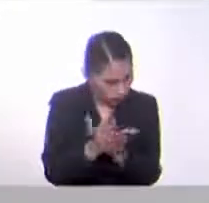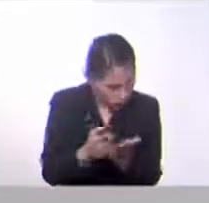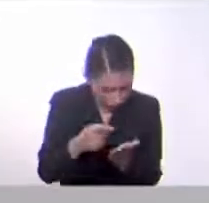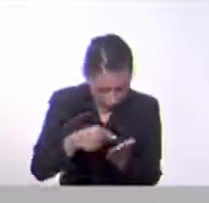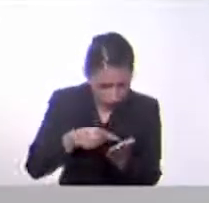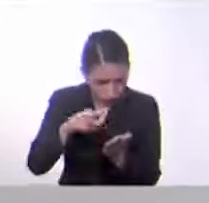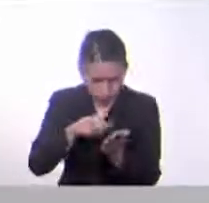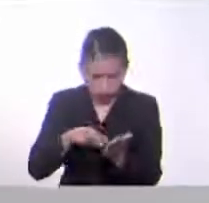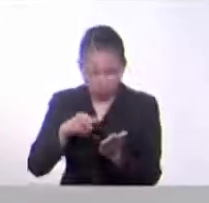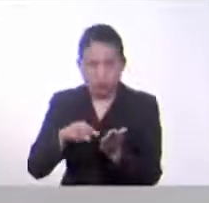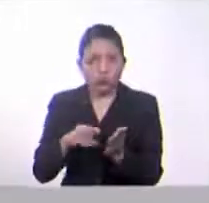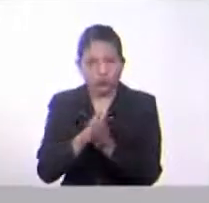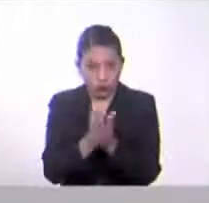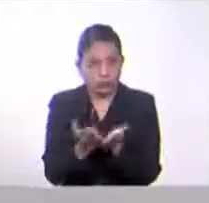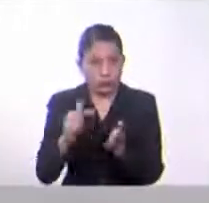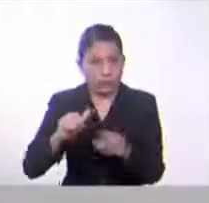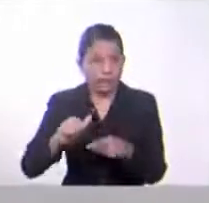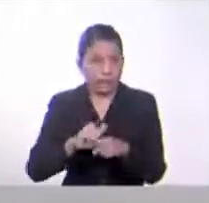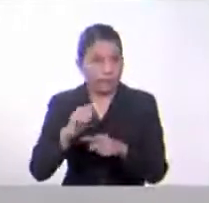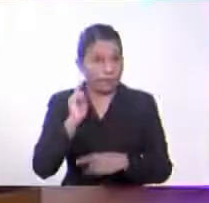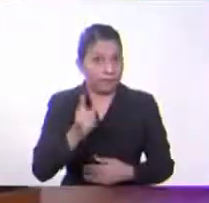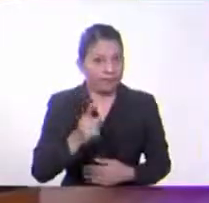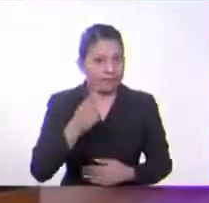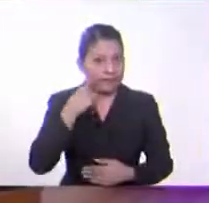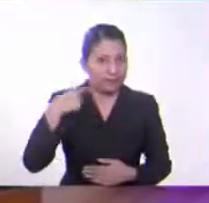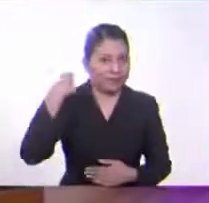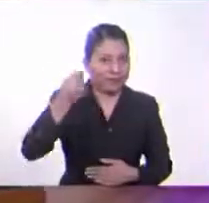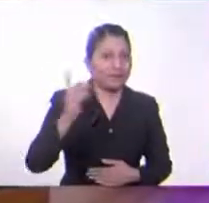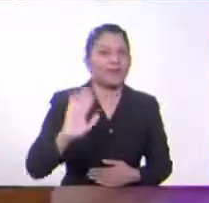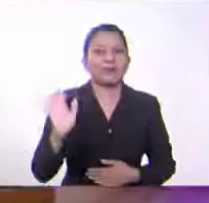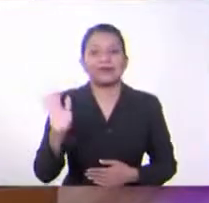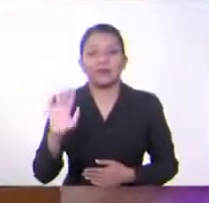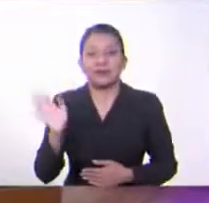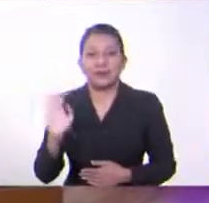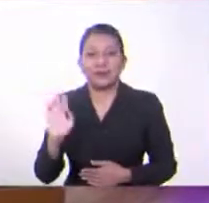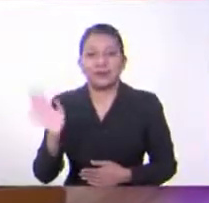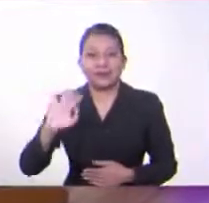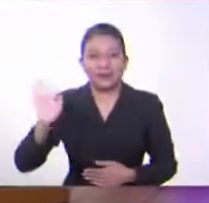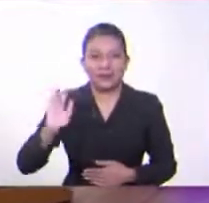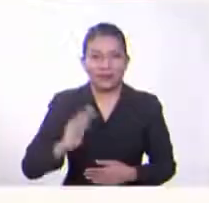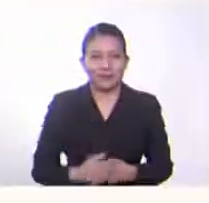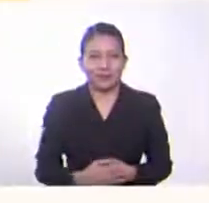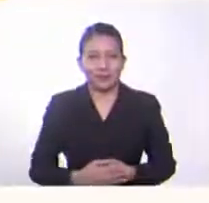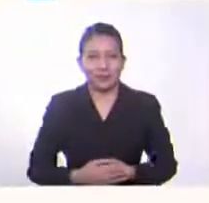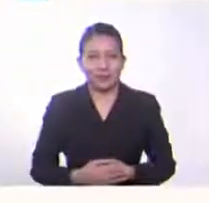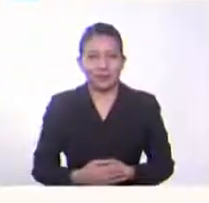ejercicios de su cuaderno de ejercicio. Hasta la próxima. Hasta la próxima. ¡Adiós!